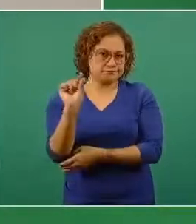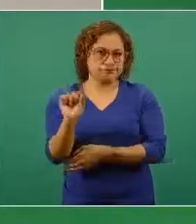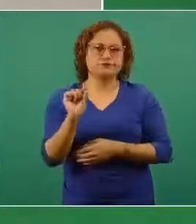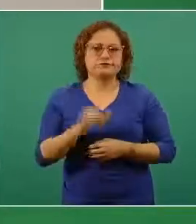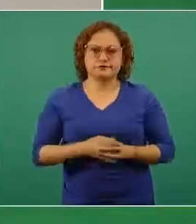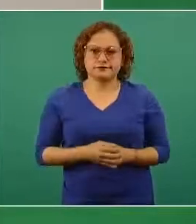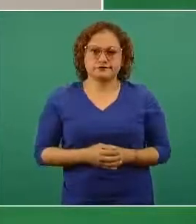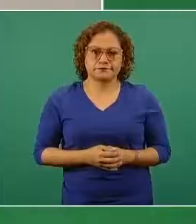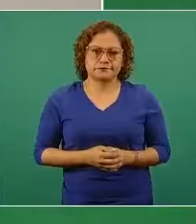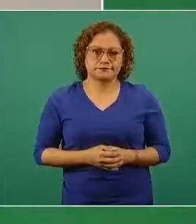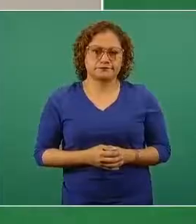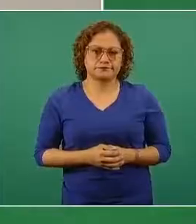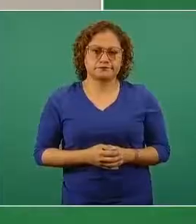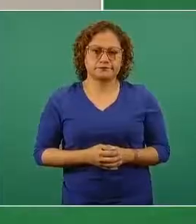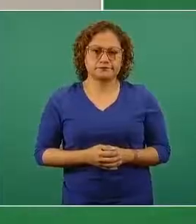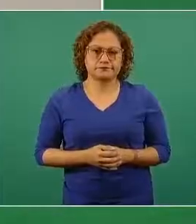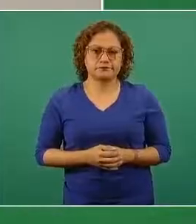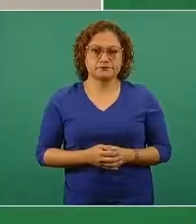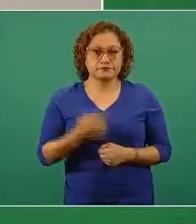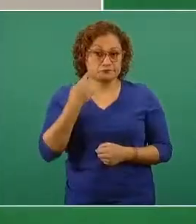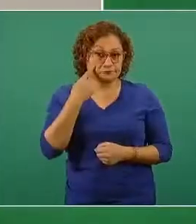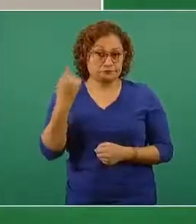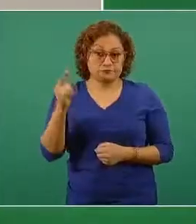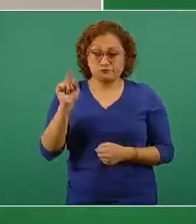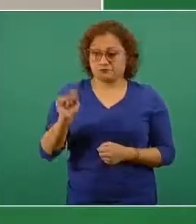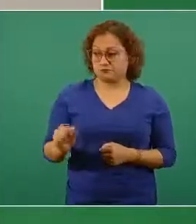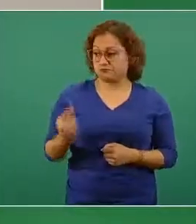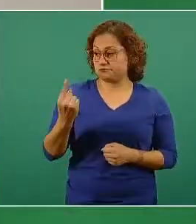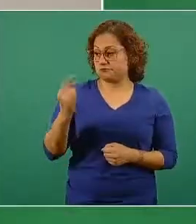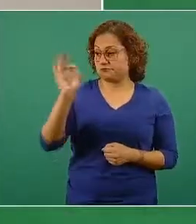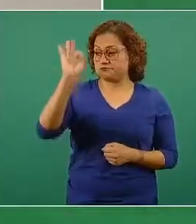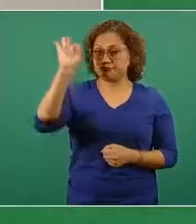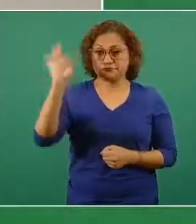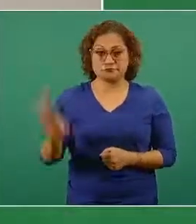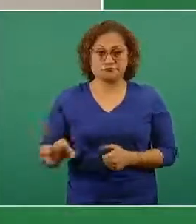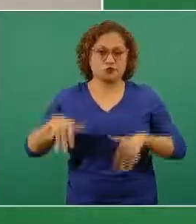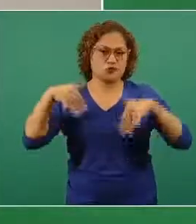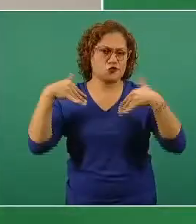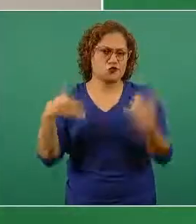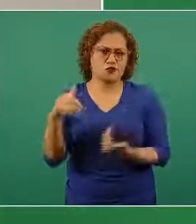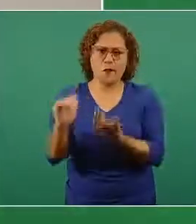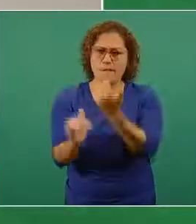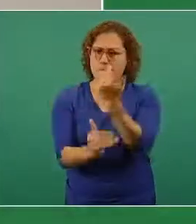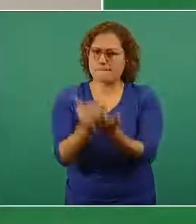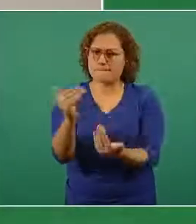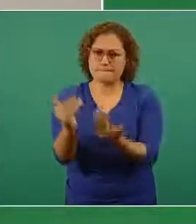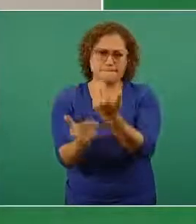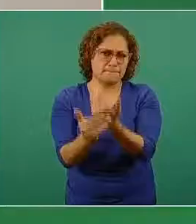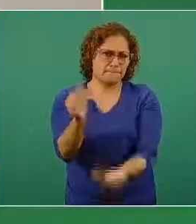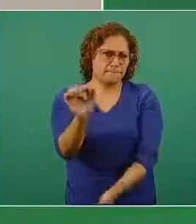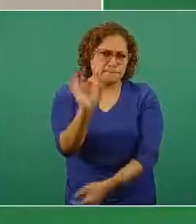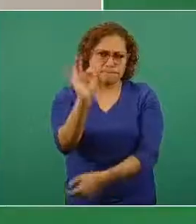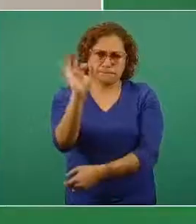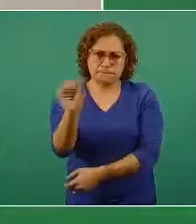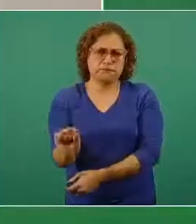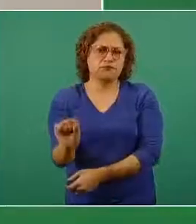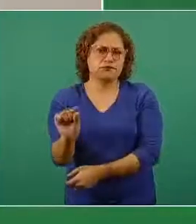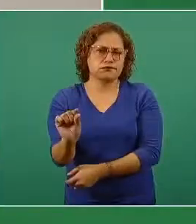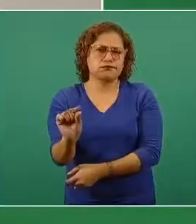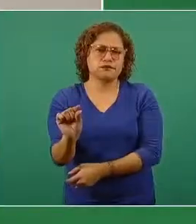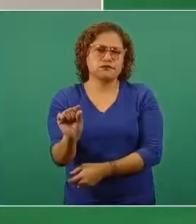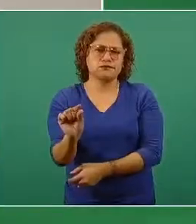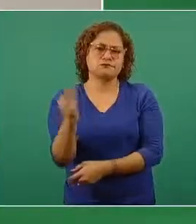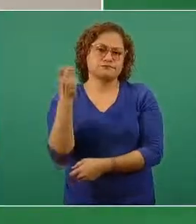sea siempre la mejor opción. 0.1% continúa siendo la proporción de ESAVIS en función de la